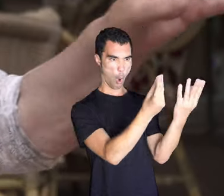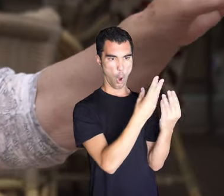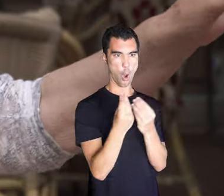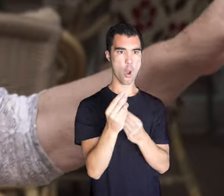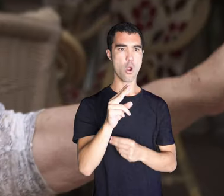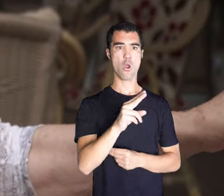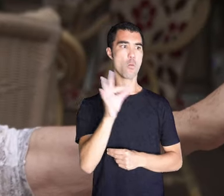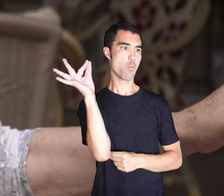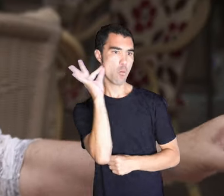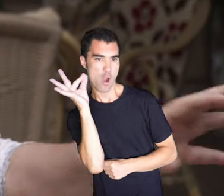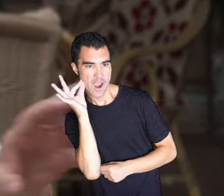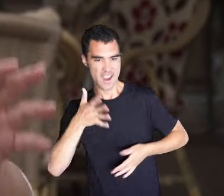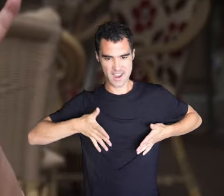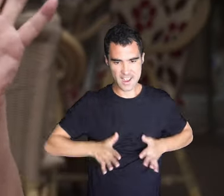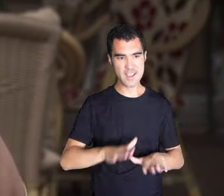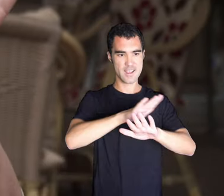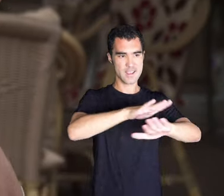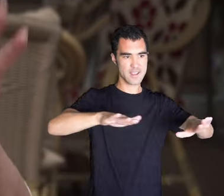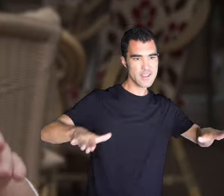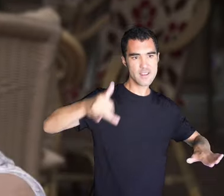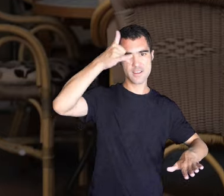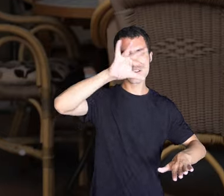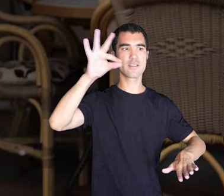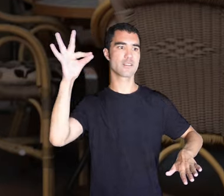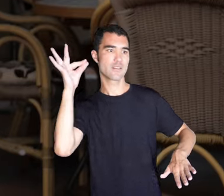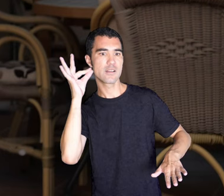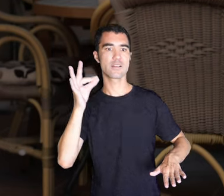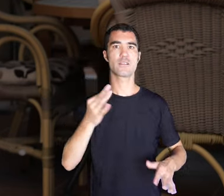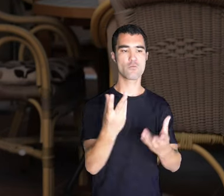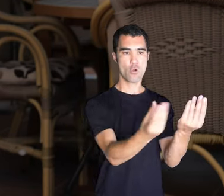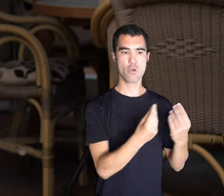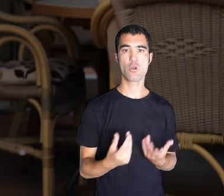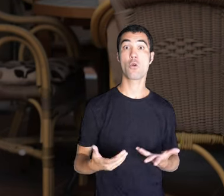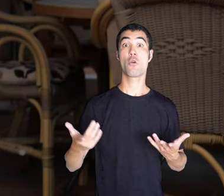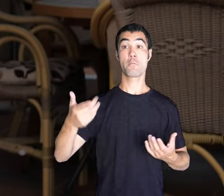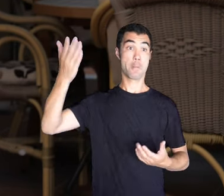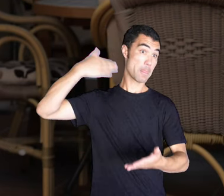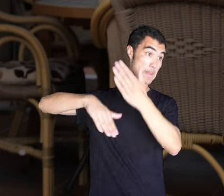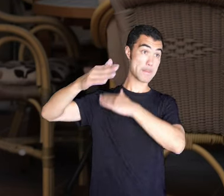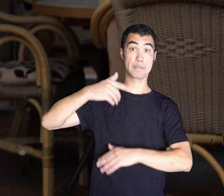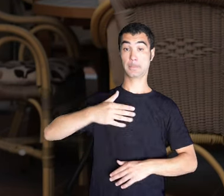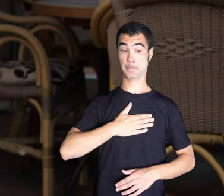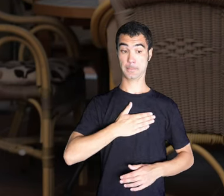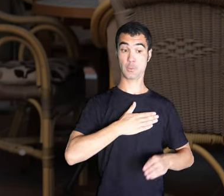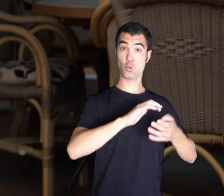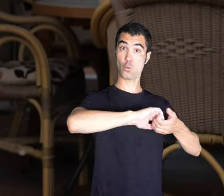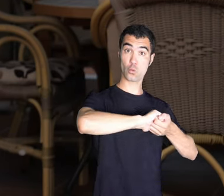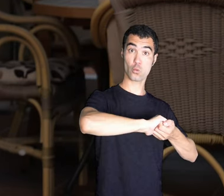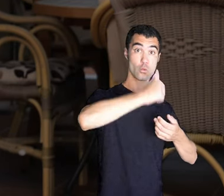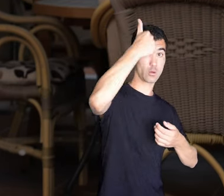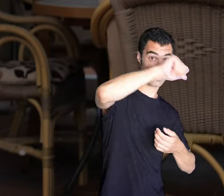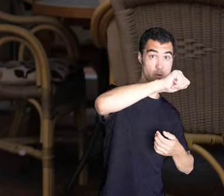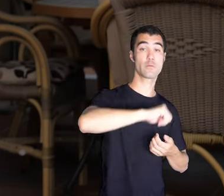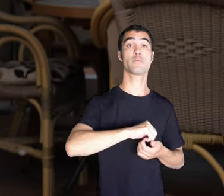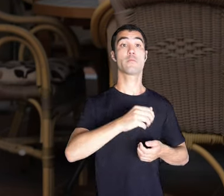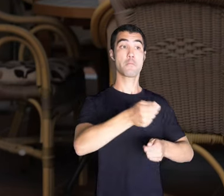por mujeres y niños pequeños, Durante este tiempo, mi cuñado y los